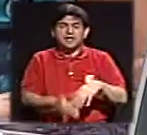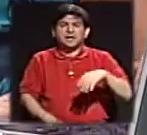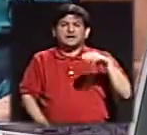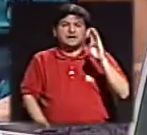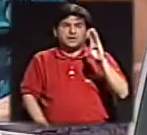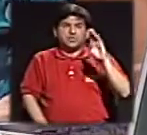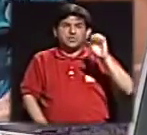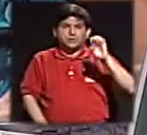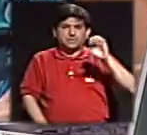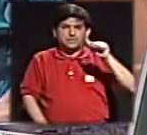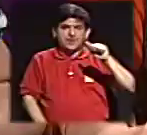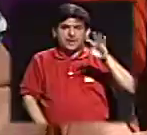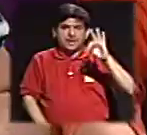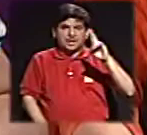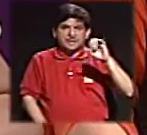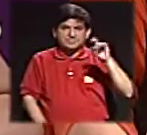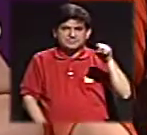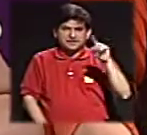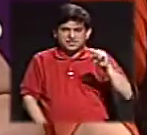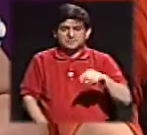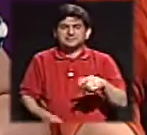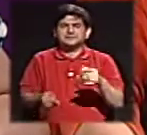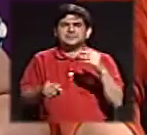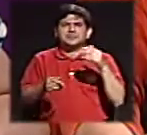Beatriz, un caso muy similar,